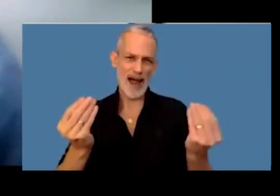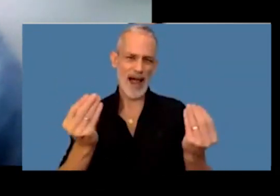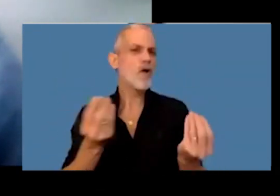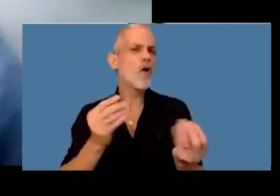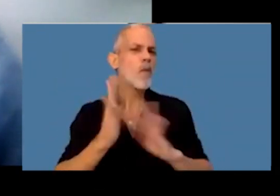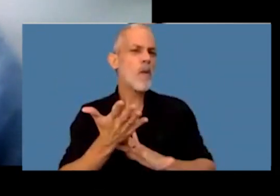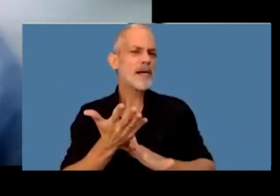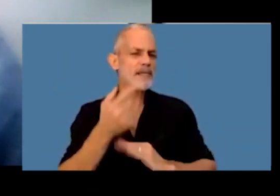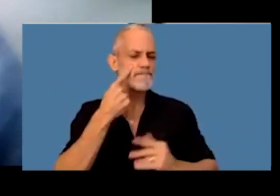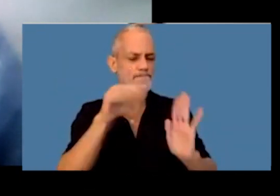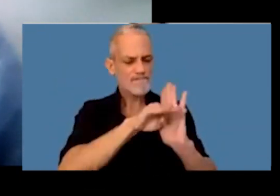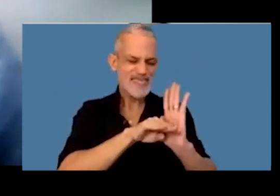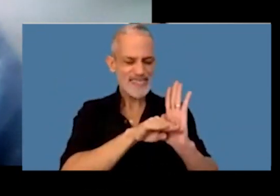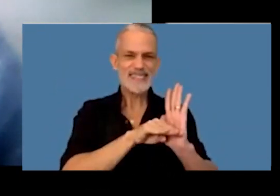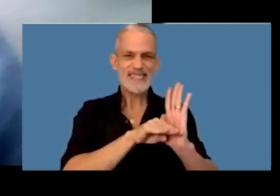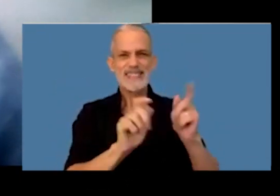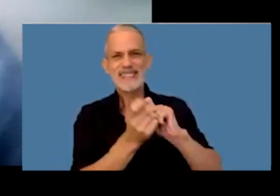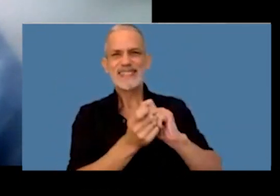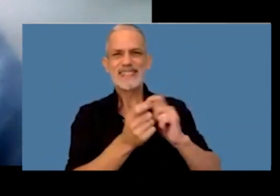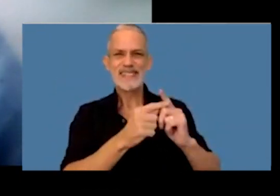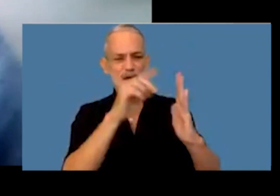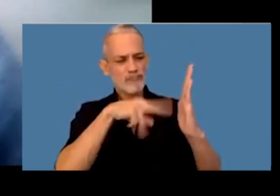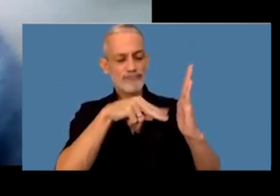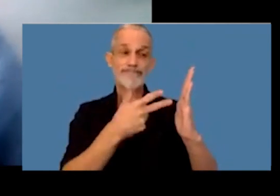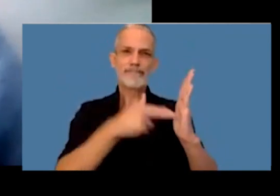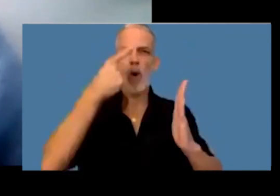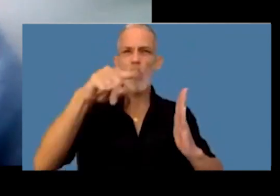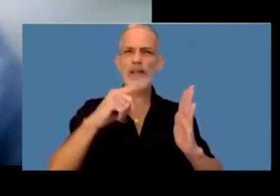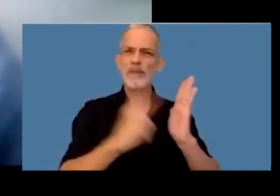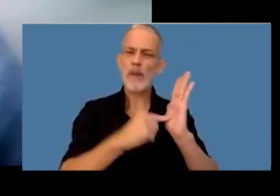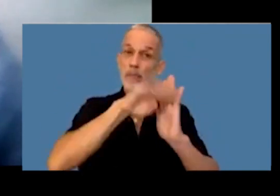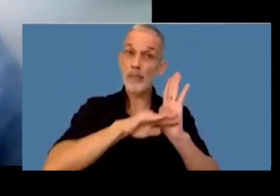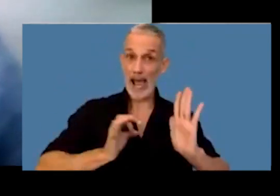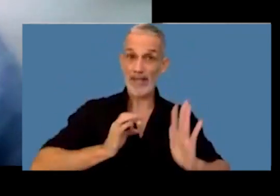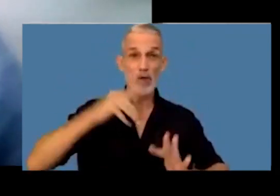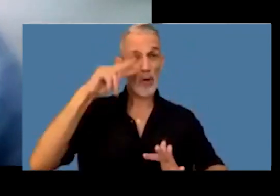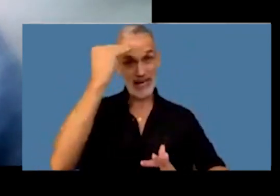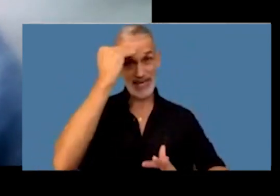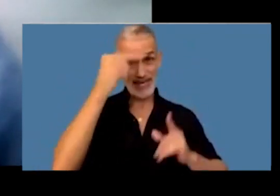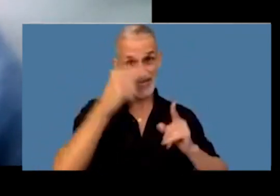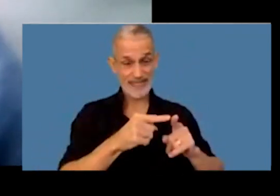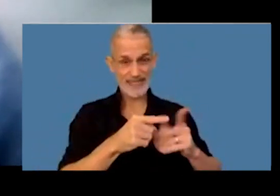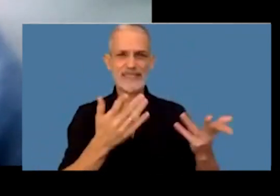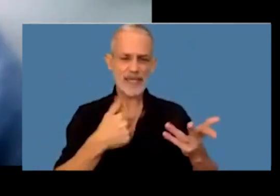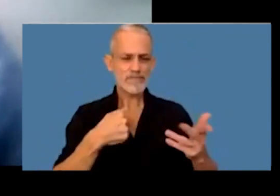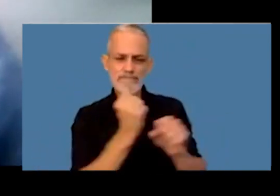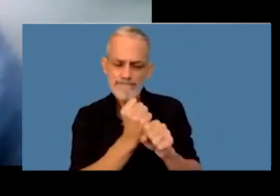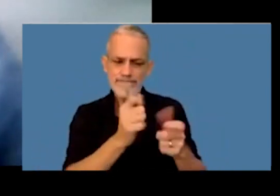de normativas, que hoy en día la última normativa es del 2015, y estamos trabajando